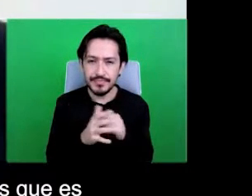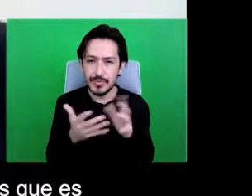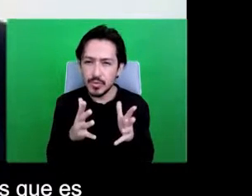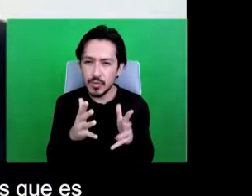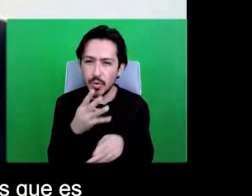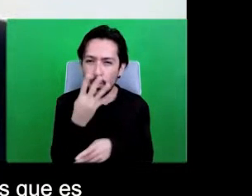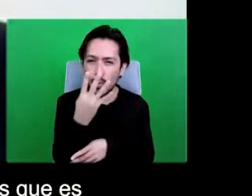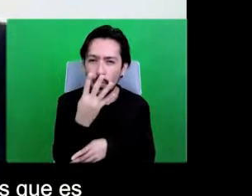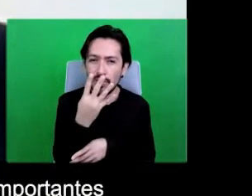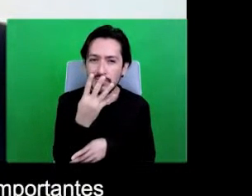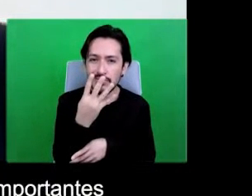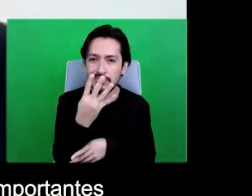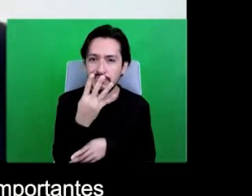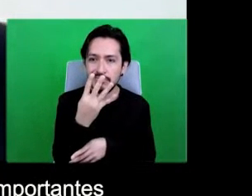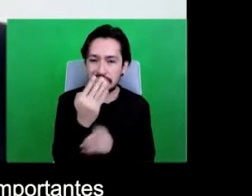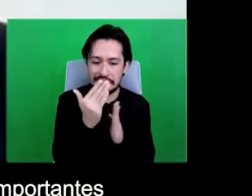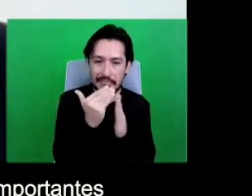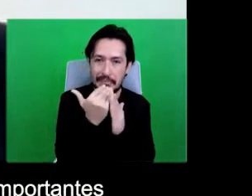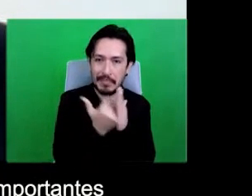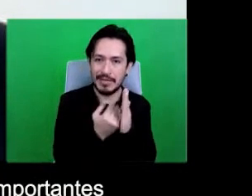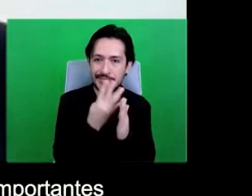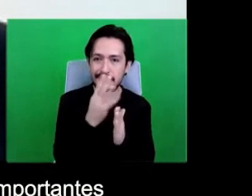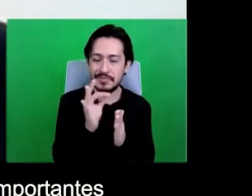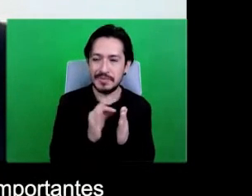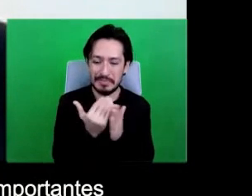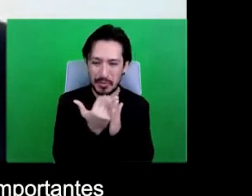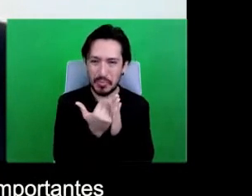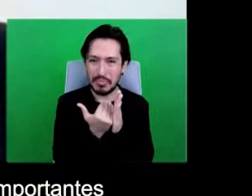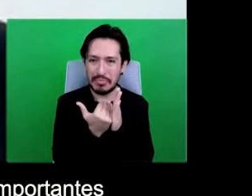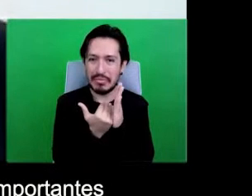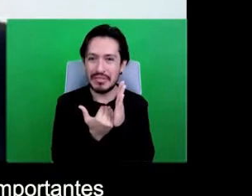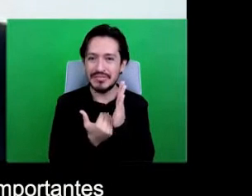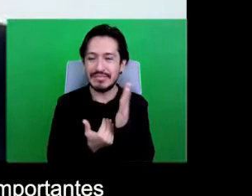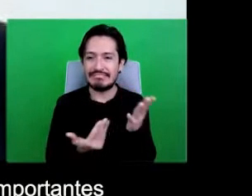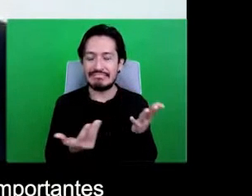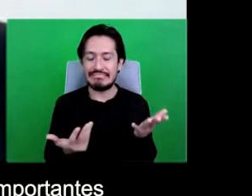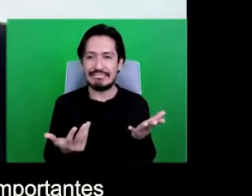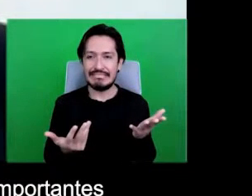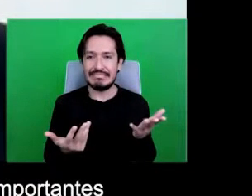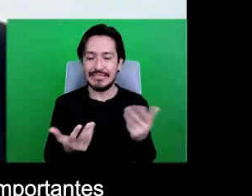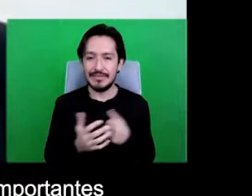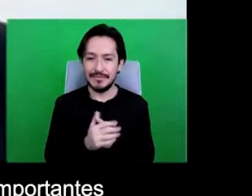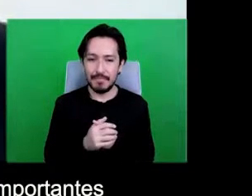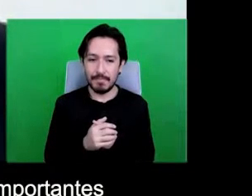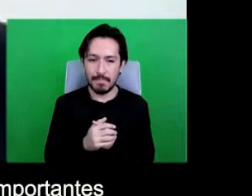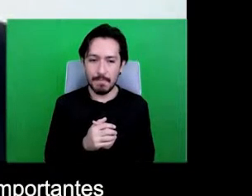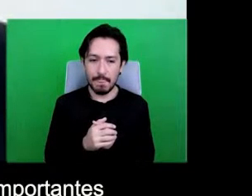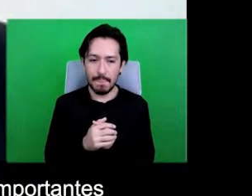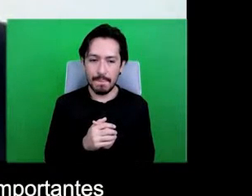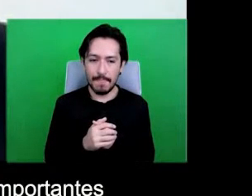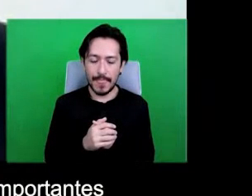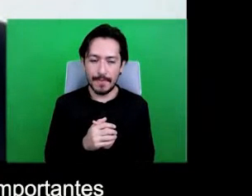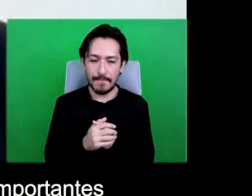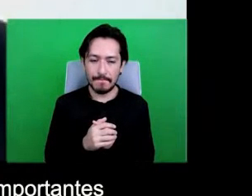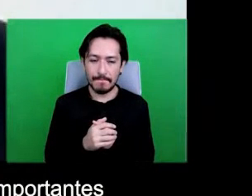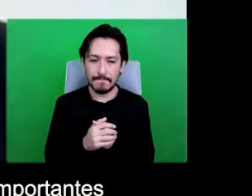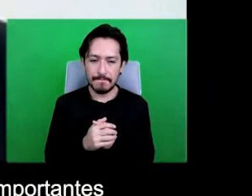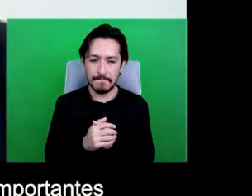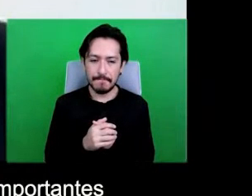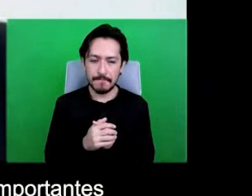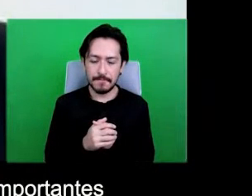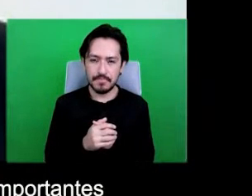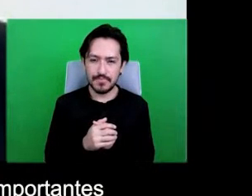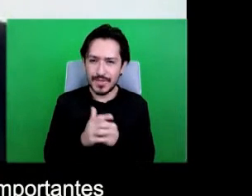a ser menos. Entonces, yo creo que una de las herramientas más importantes fue que pues